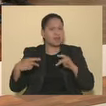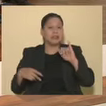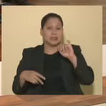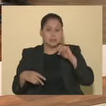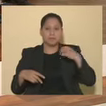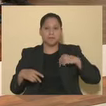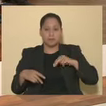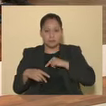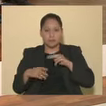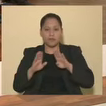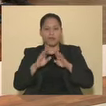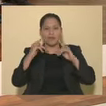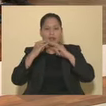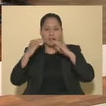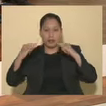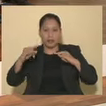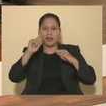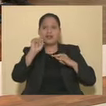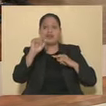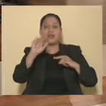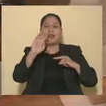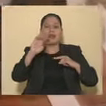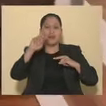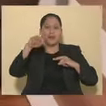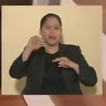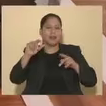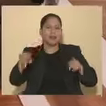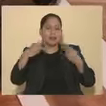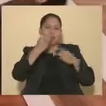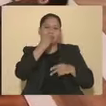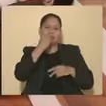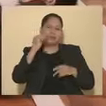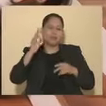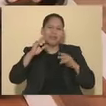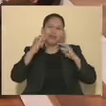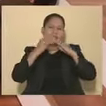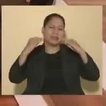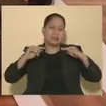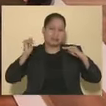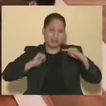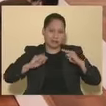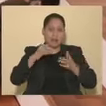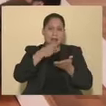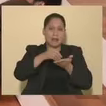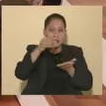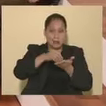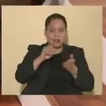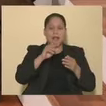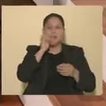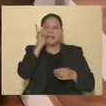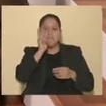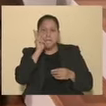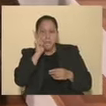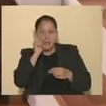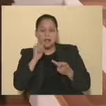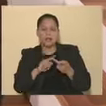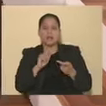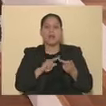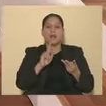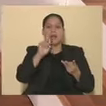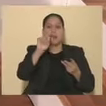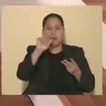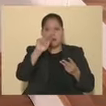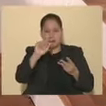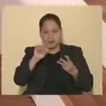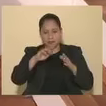Exacto, vamos a tener la taberna y vamos a tener comida, como sería cerdo, vinito especiado, papas al